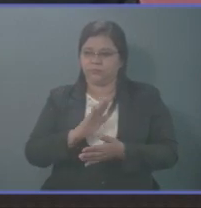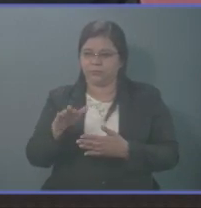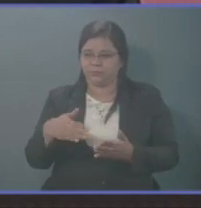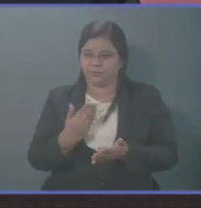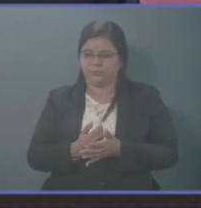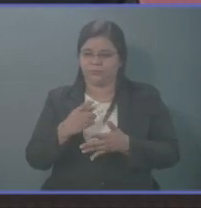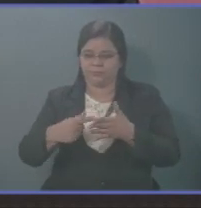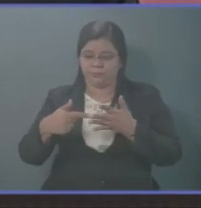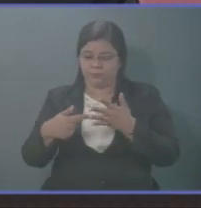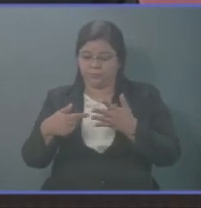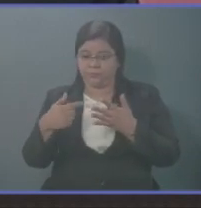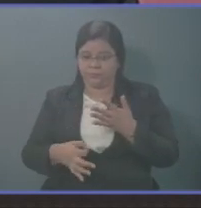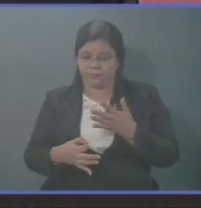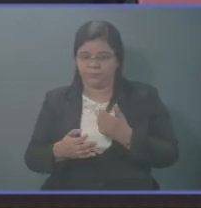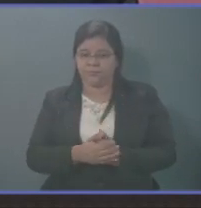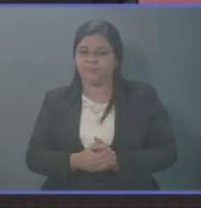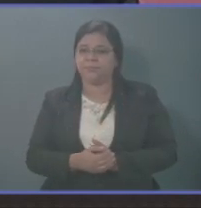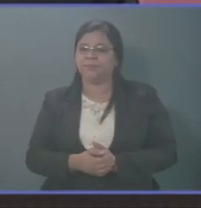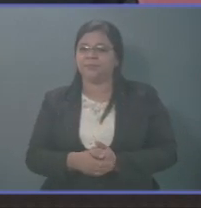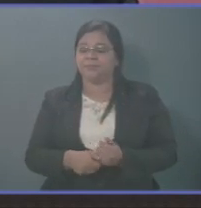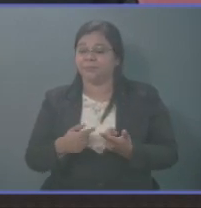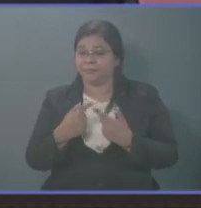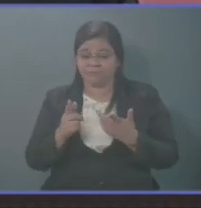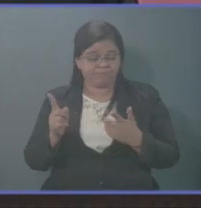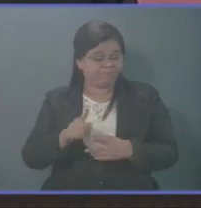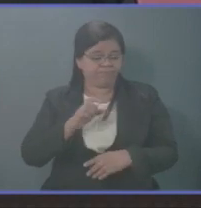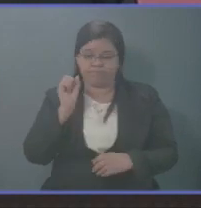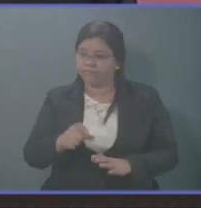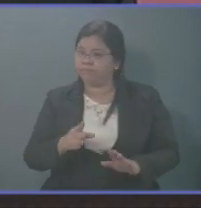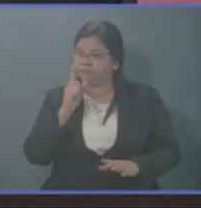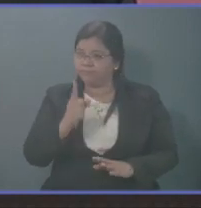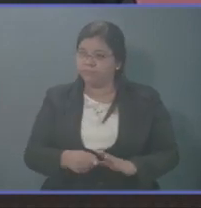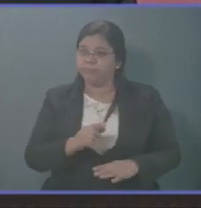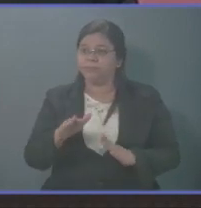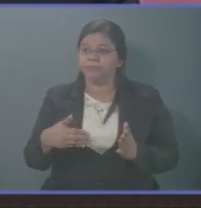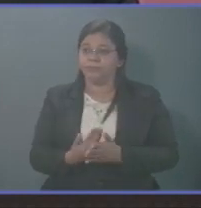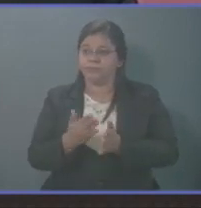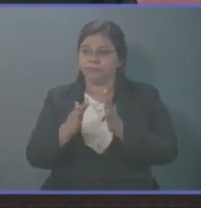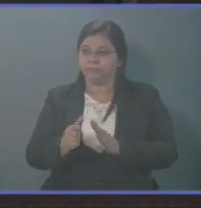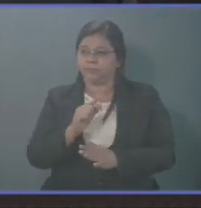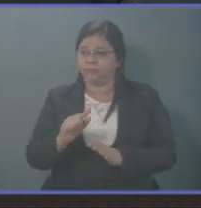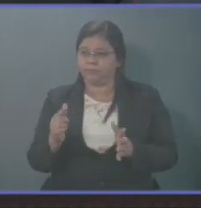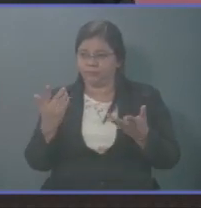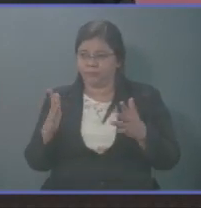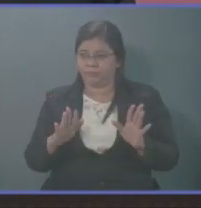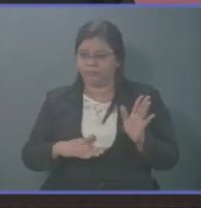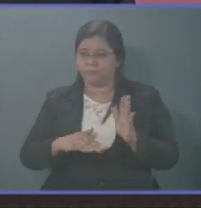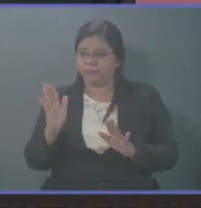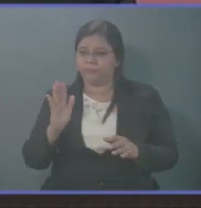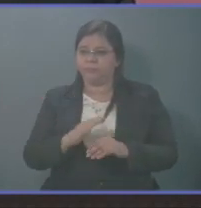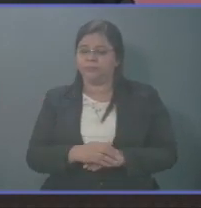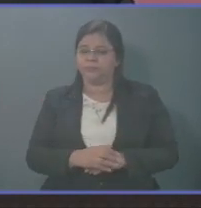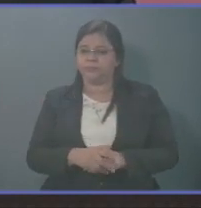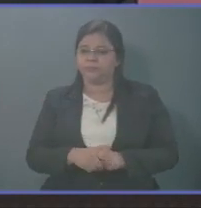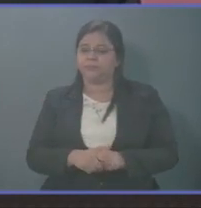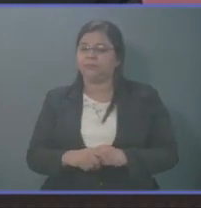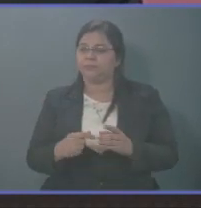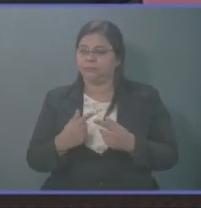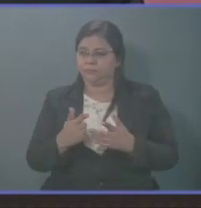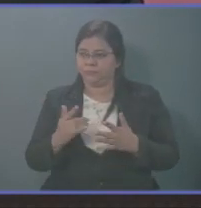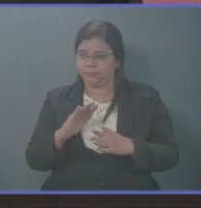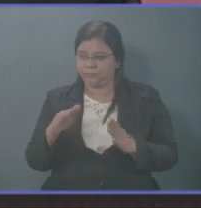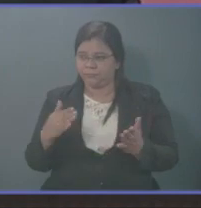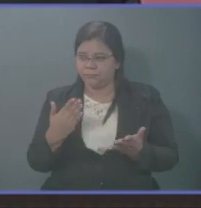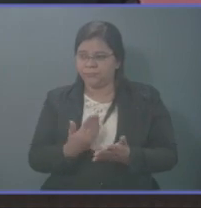ley, no se requerirá ni será exigible a los sujetos pasivos el otorgamiento de fianza, caución o garantía